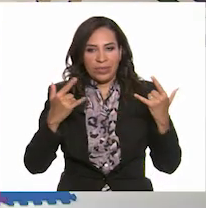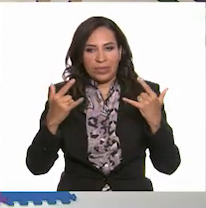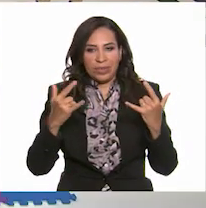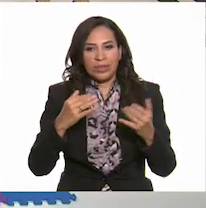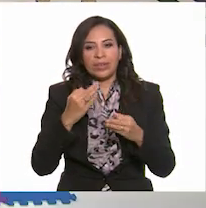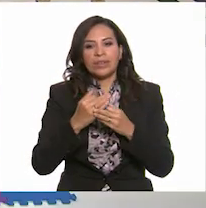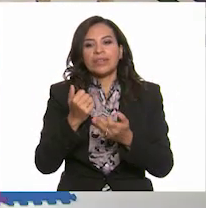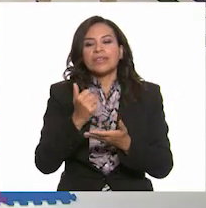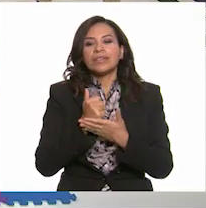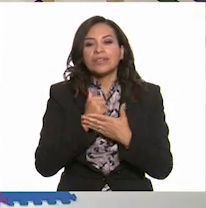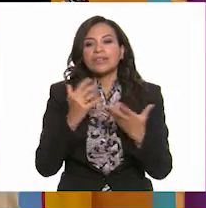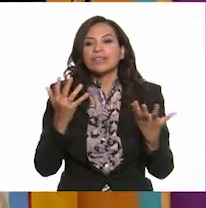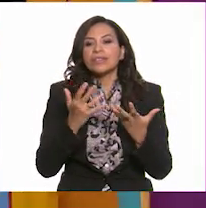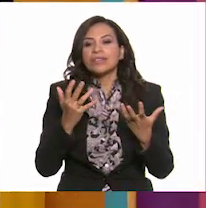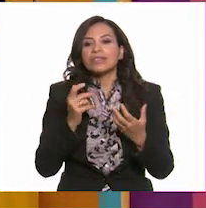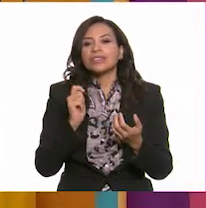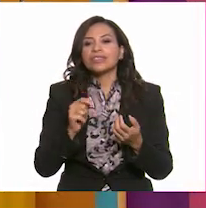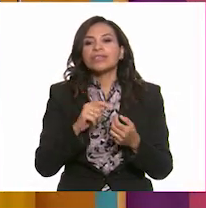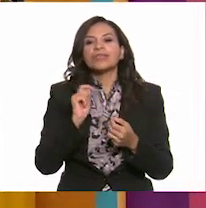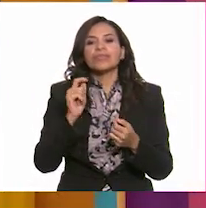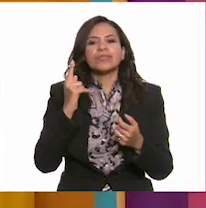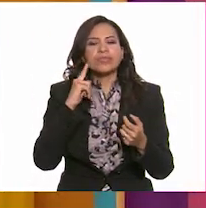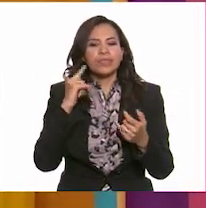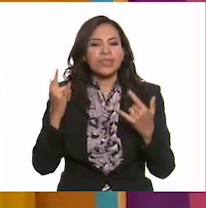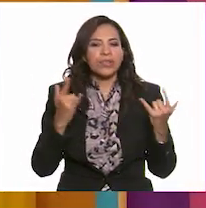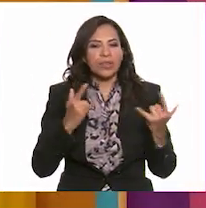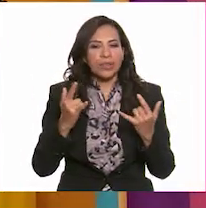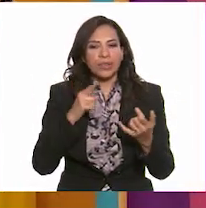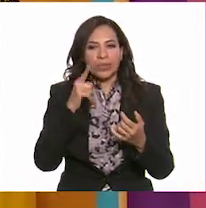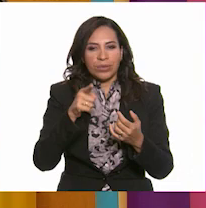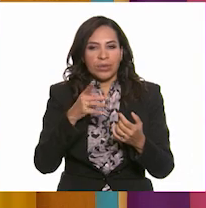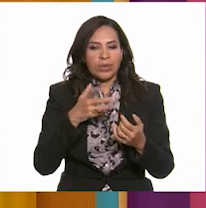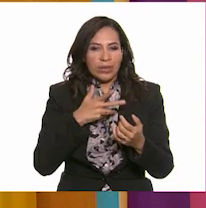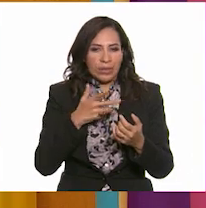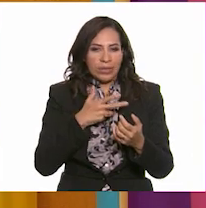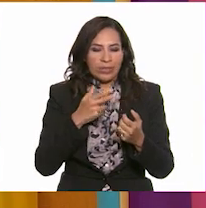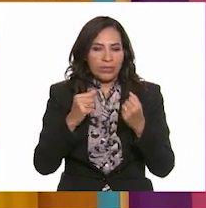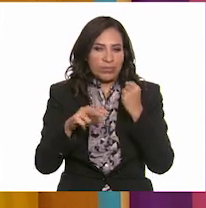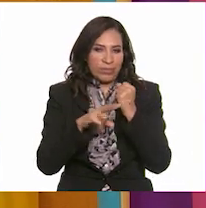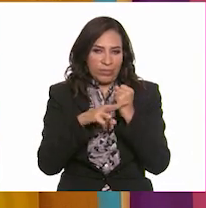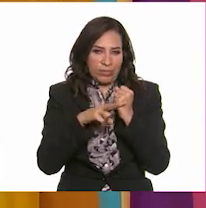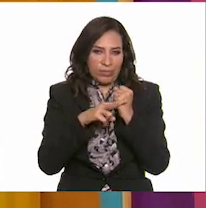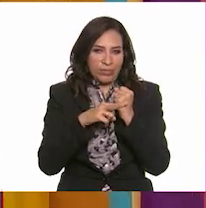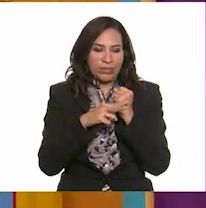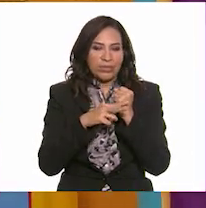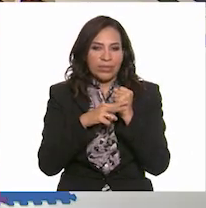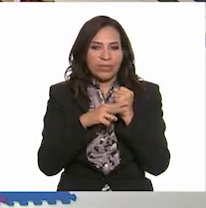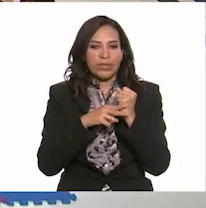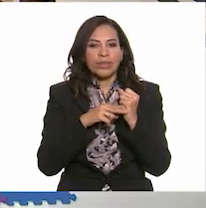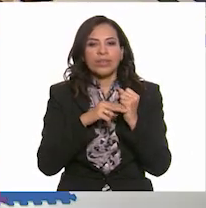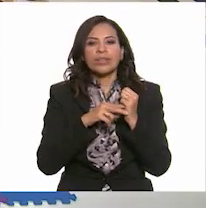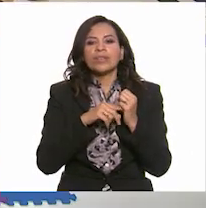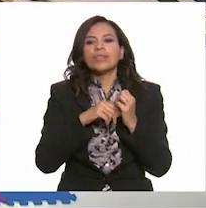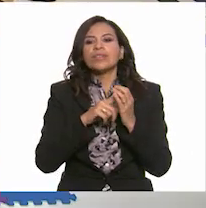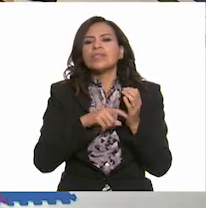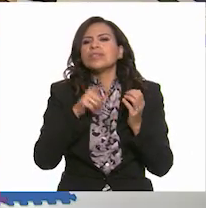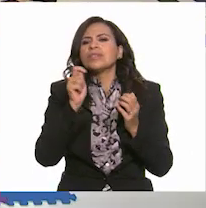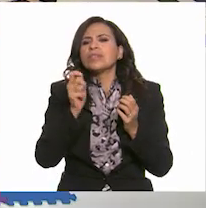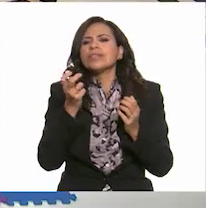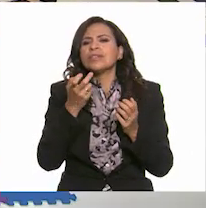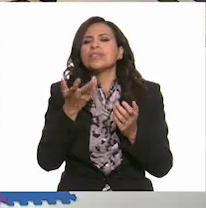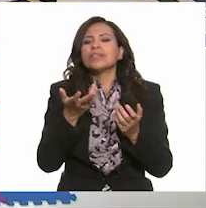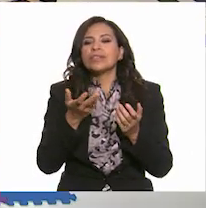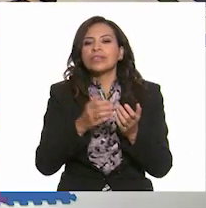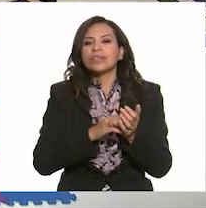y me van a ayudar a hacer un ritmo de rock. ¿Tú con tus, con los vasitos? Sí. ¿Y con, qué es eso, maestra?